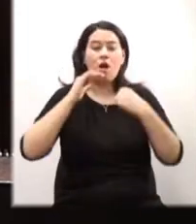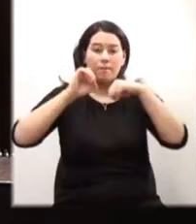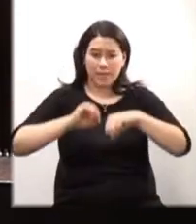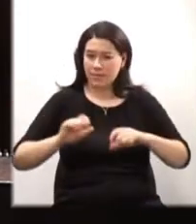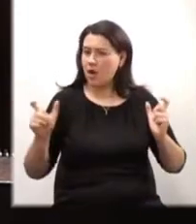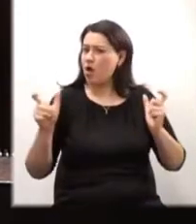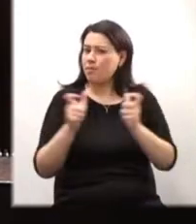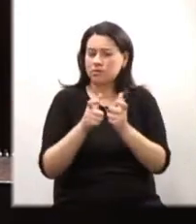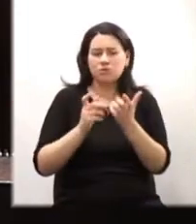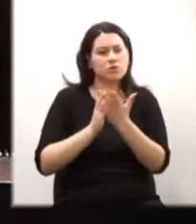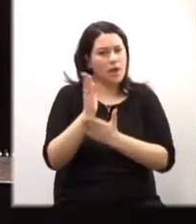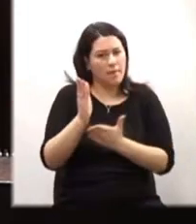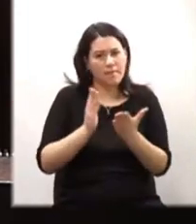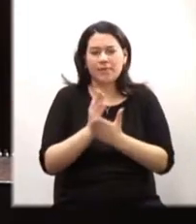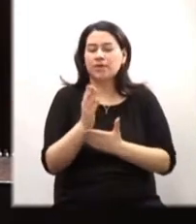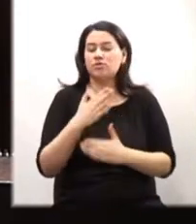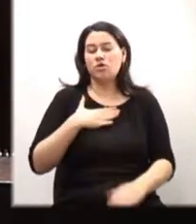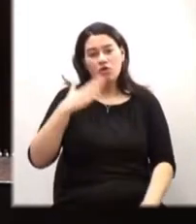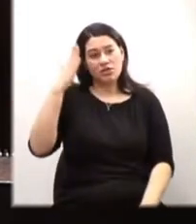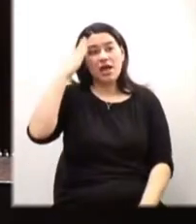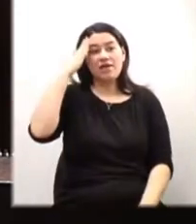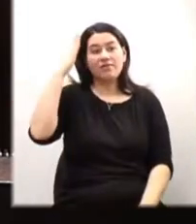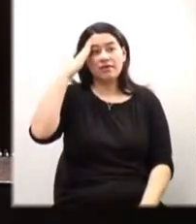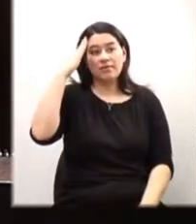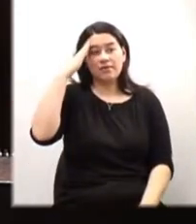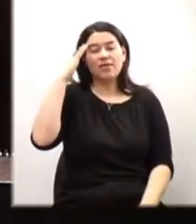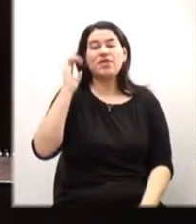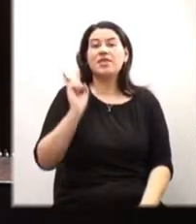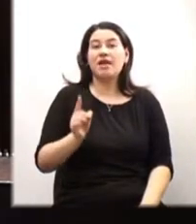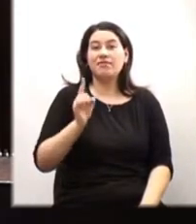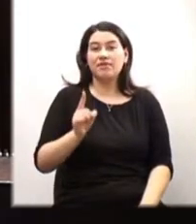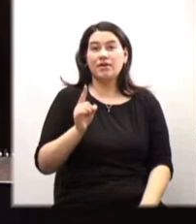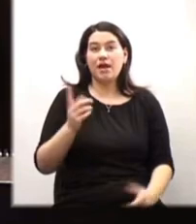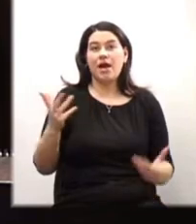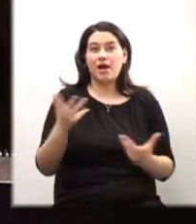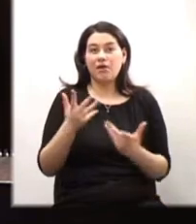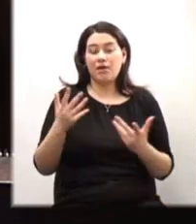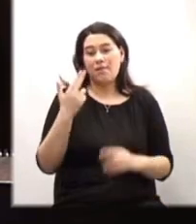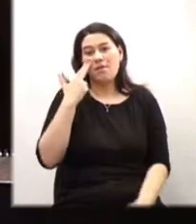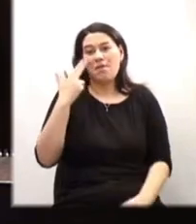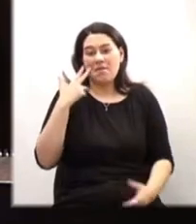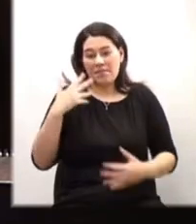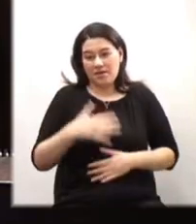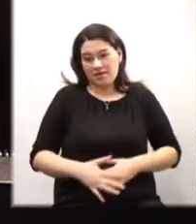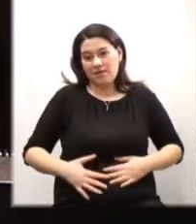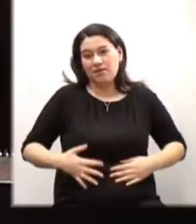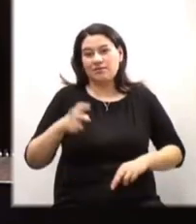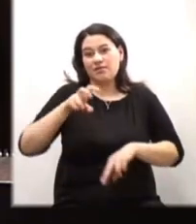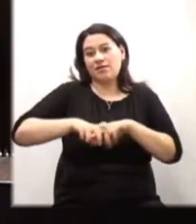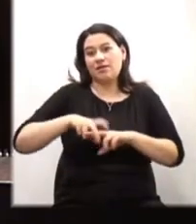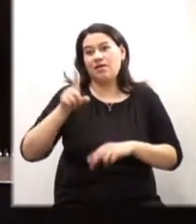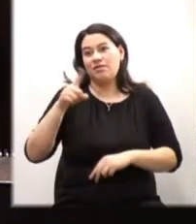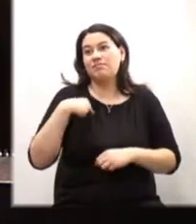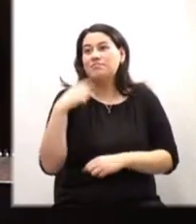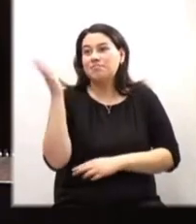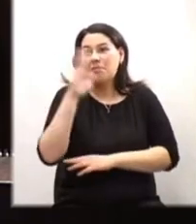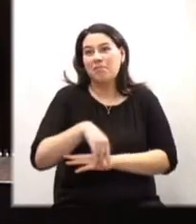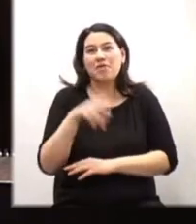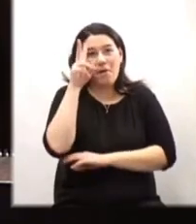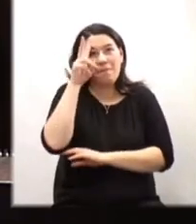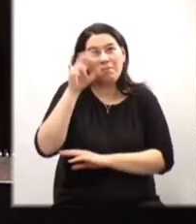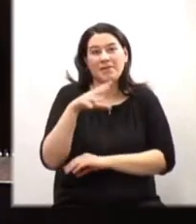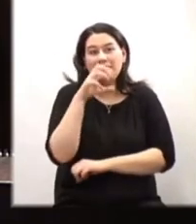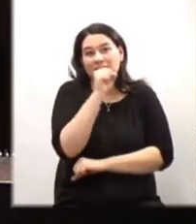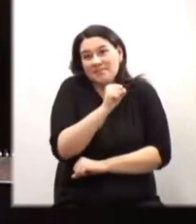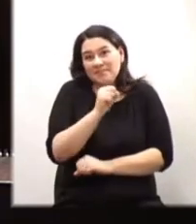todo momento. Soy consciente que debe estar cursando una gastritis por haber estado sentado ahí arriba y sin poder opinar, pero bueno, nada que un